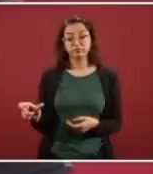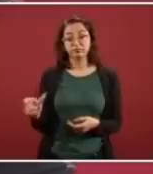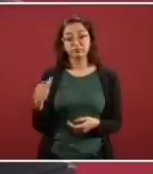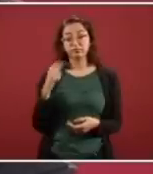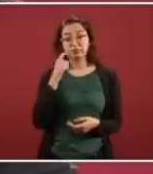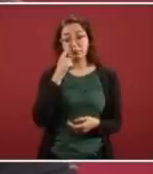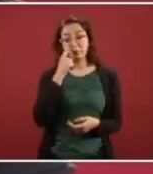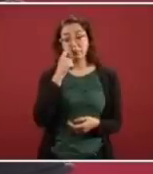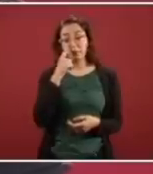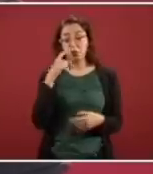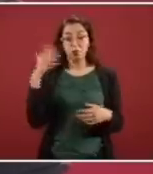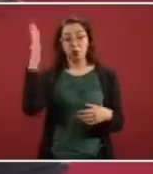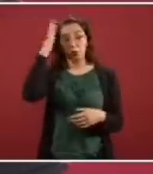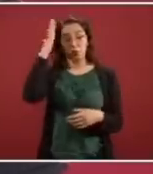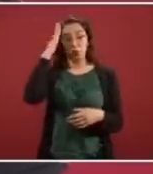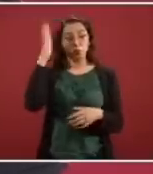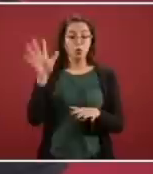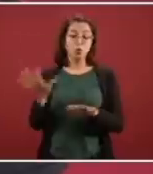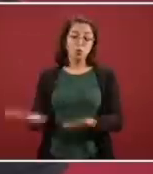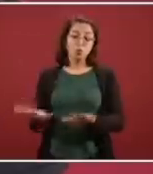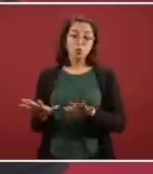un gran dirigente.